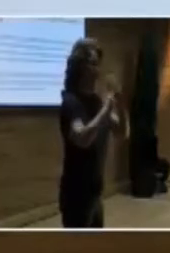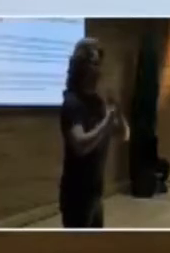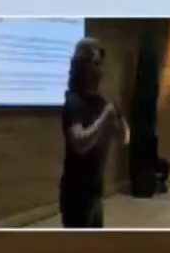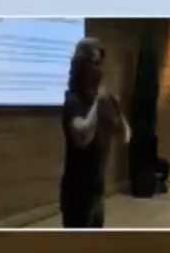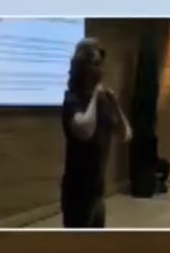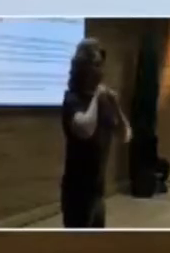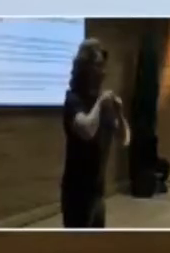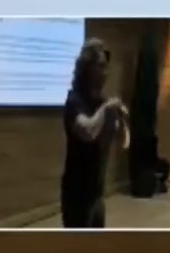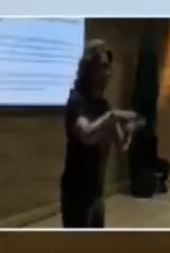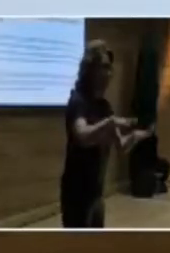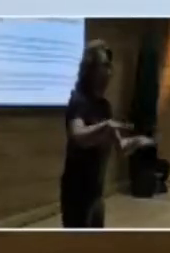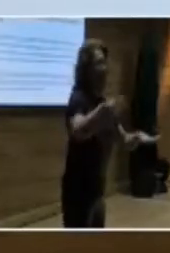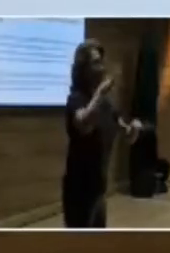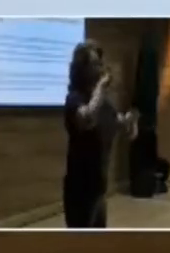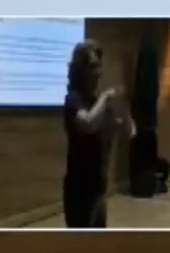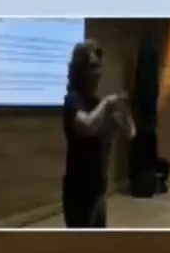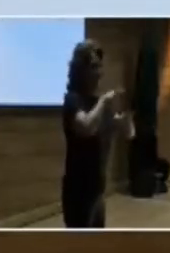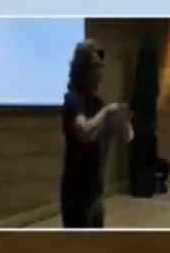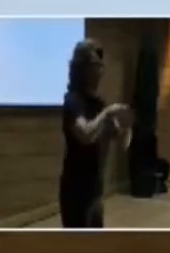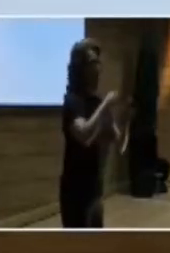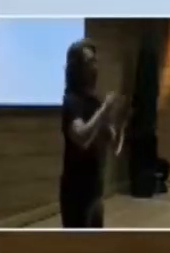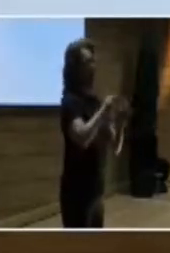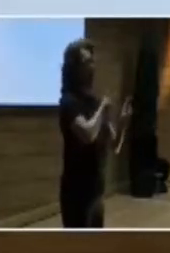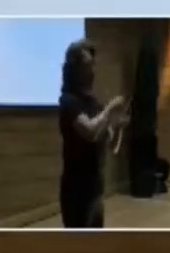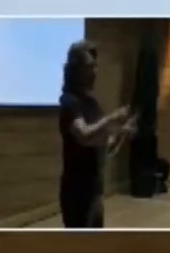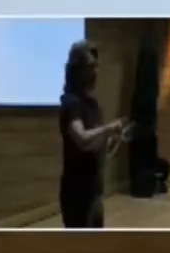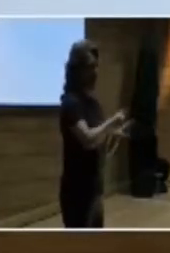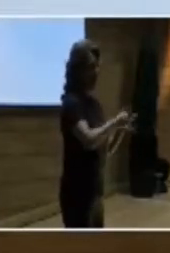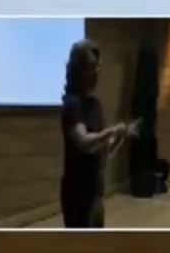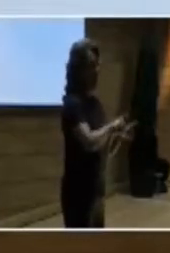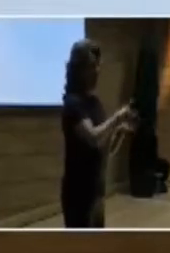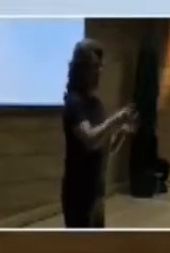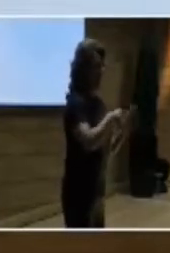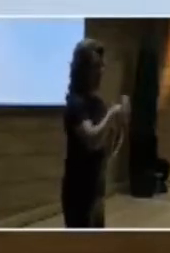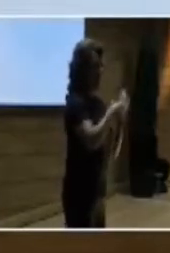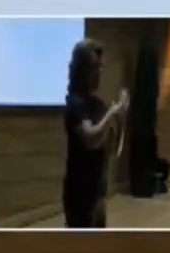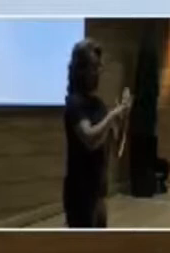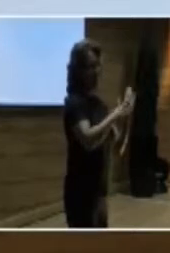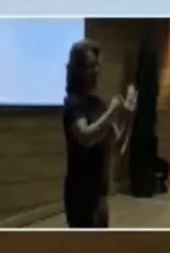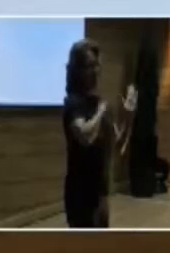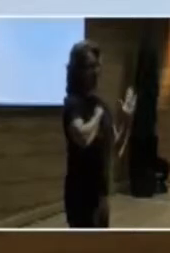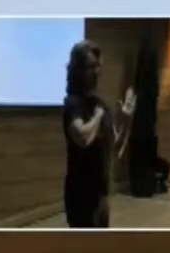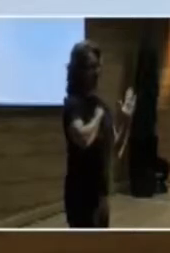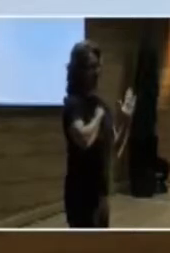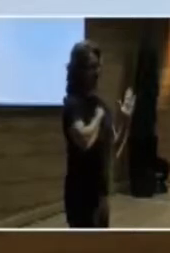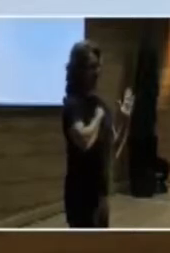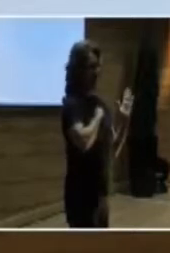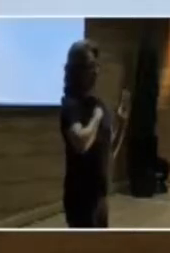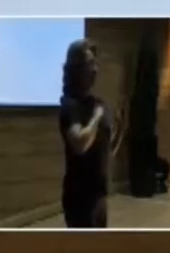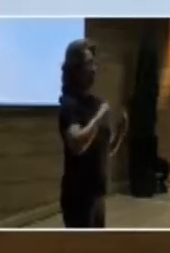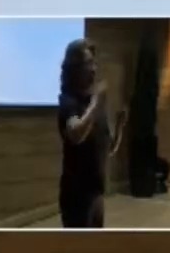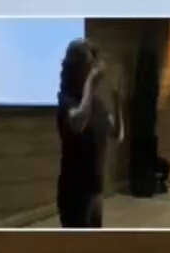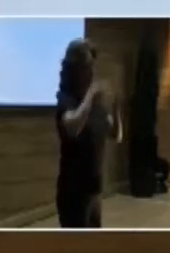clínicas informatizadas que puedan permitir crear un registro y conocer mejor las dimensiones de este problema.